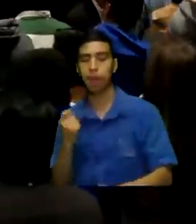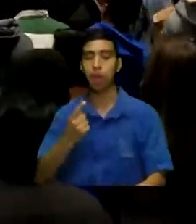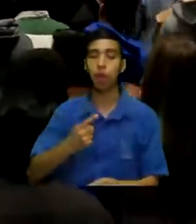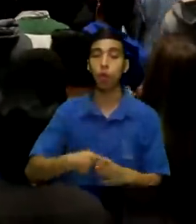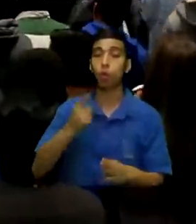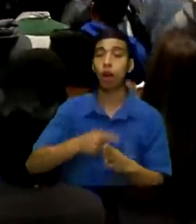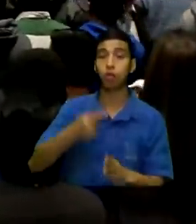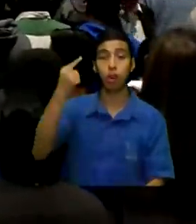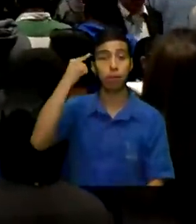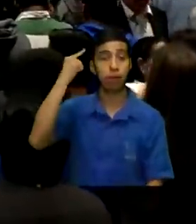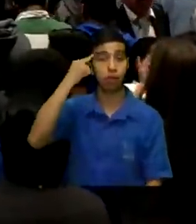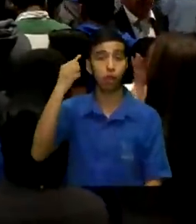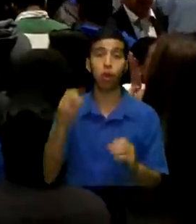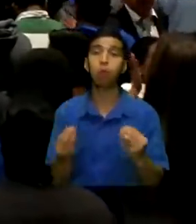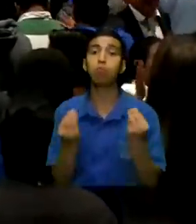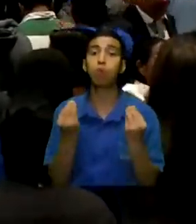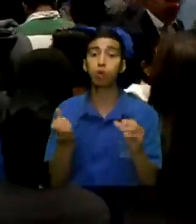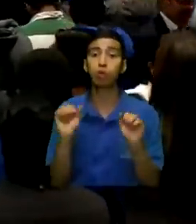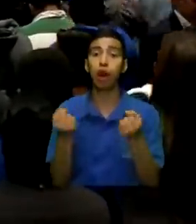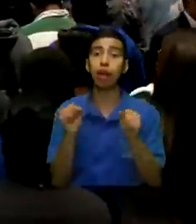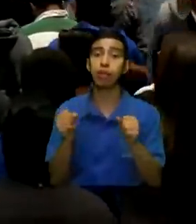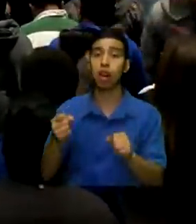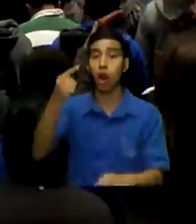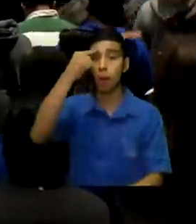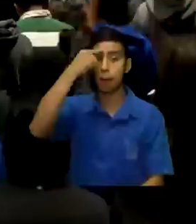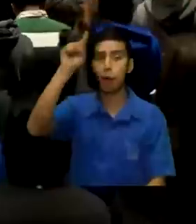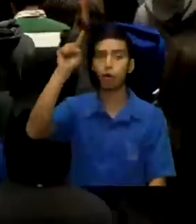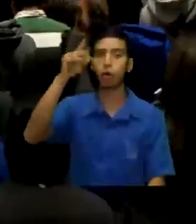Cuando pienso en lo mucho que hizo por mí,